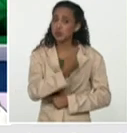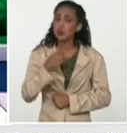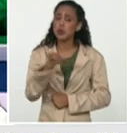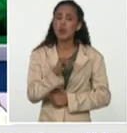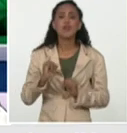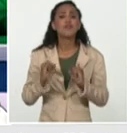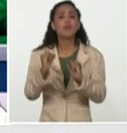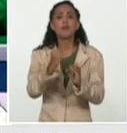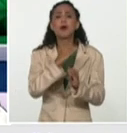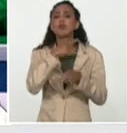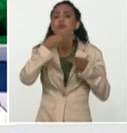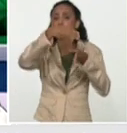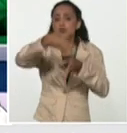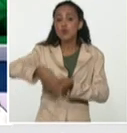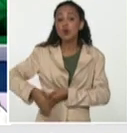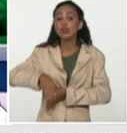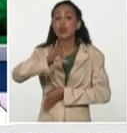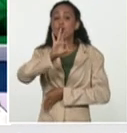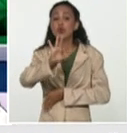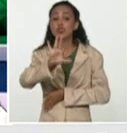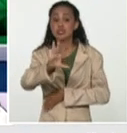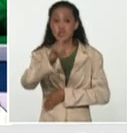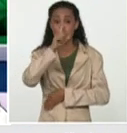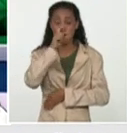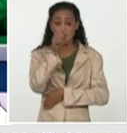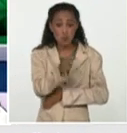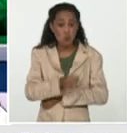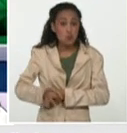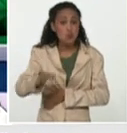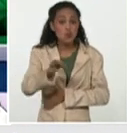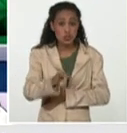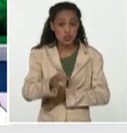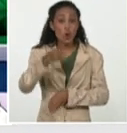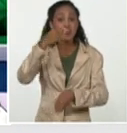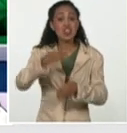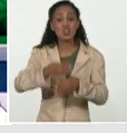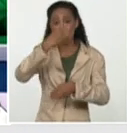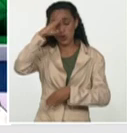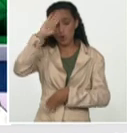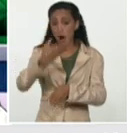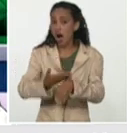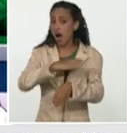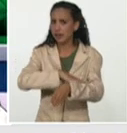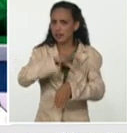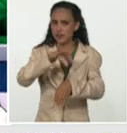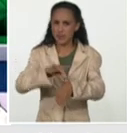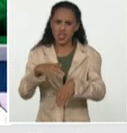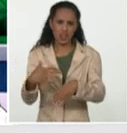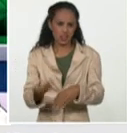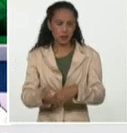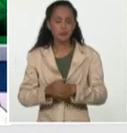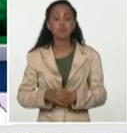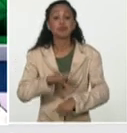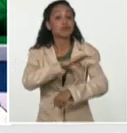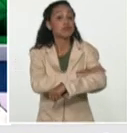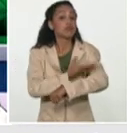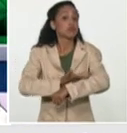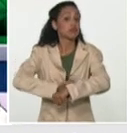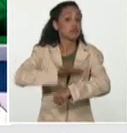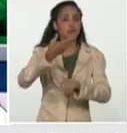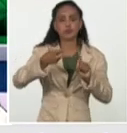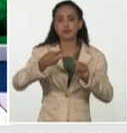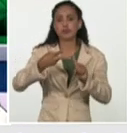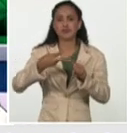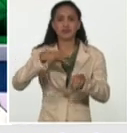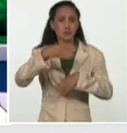de 85 años de edad del municipio Santiago de Cuba con antecedentes de hipertensión arterial,